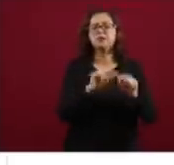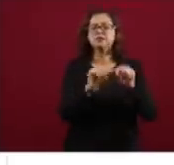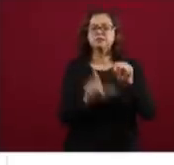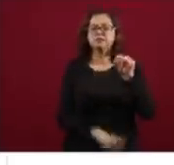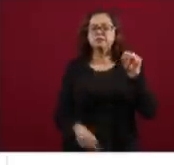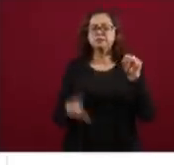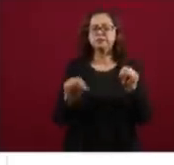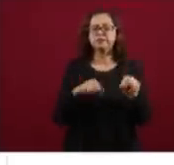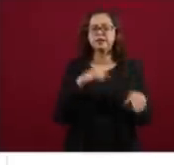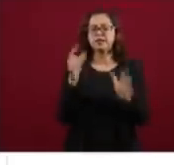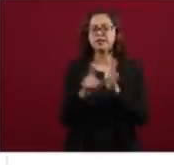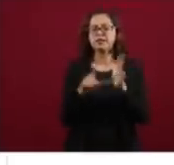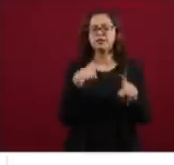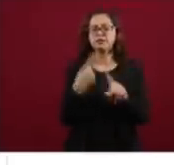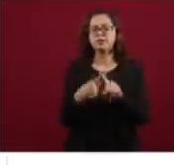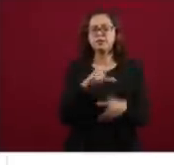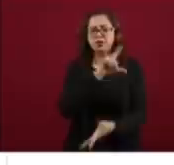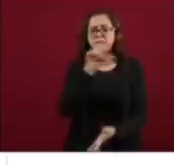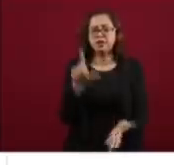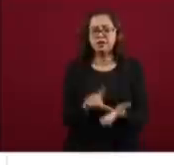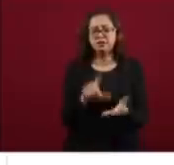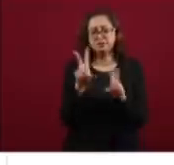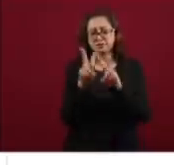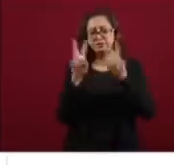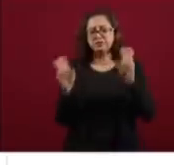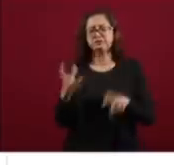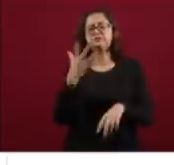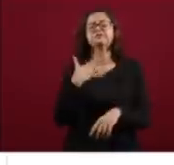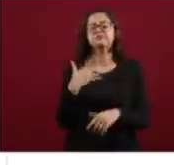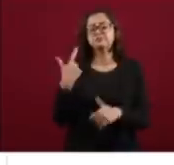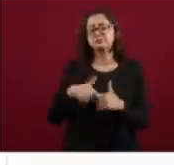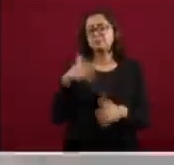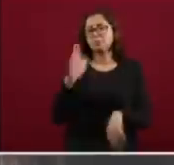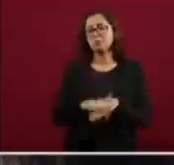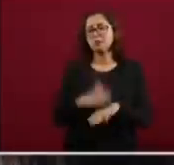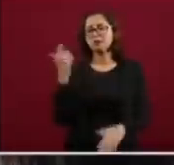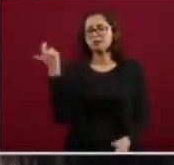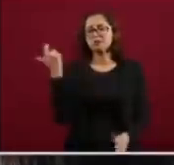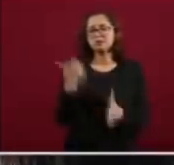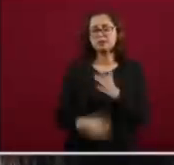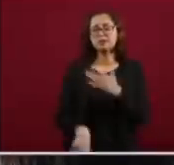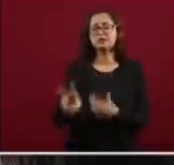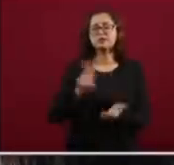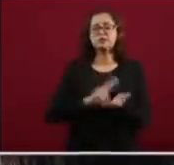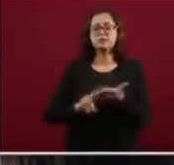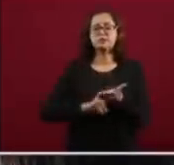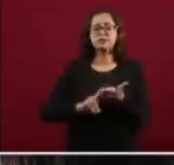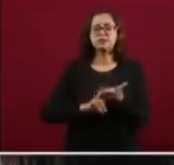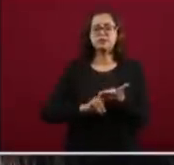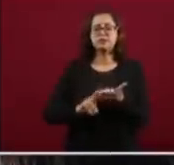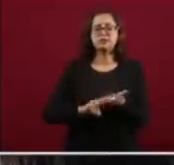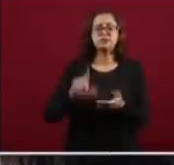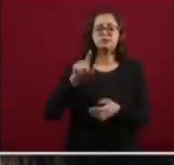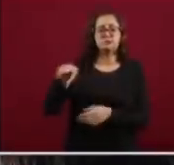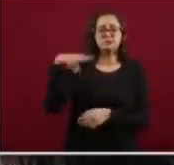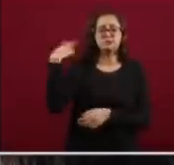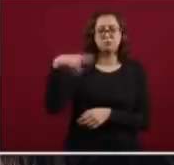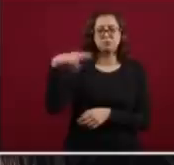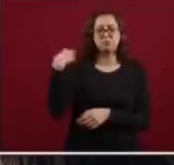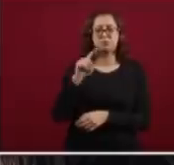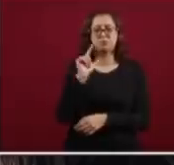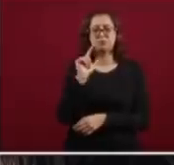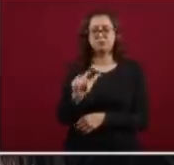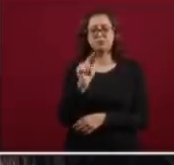litro por litro para este tema importante de los combustibles la gasolina más barata regular la encontramos en cuanto a cuál es veracruz a